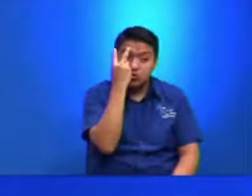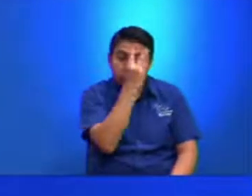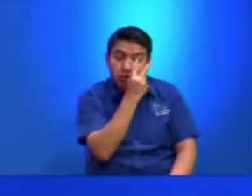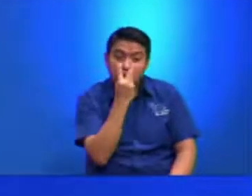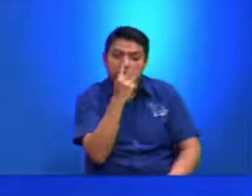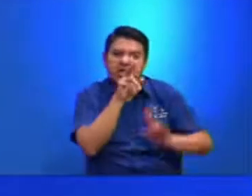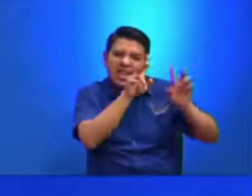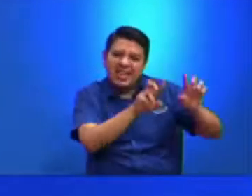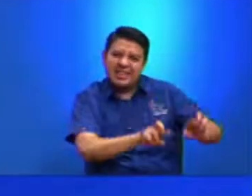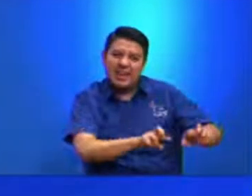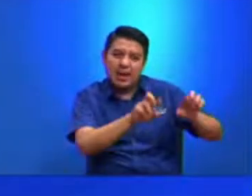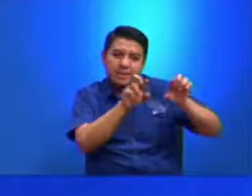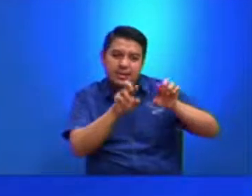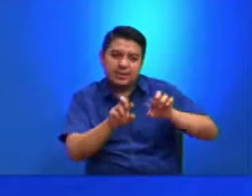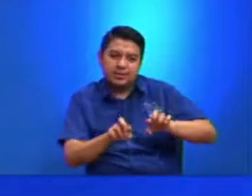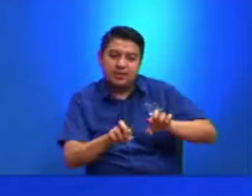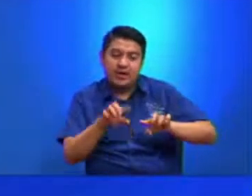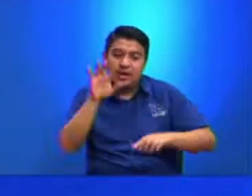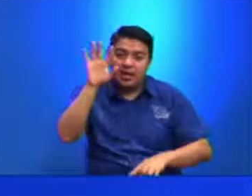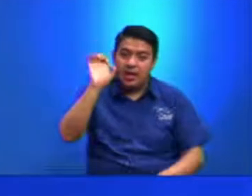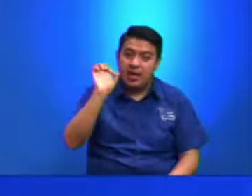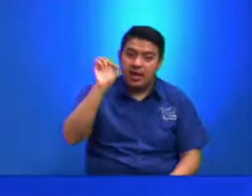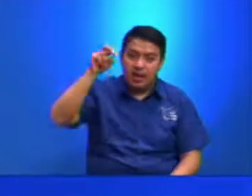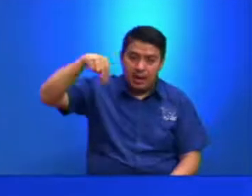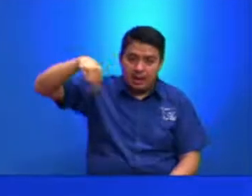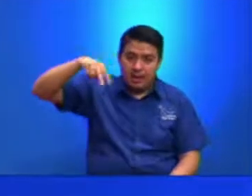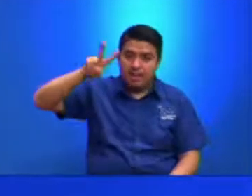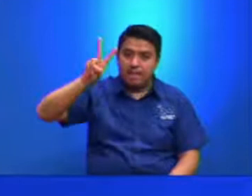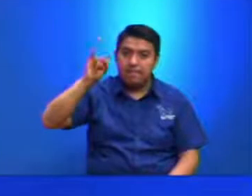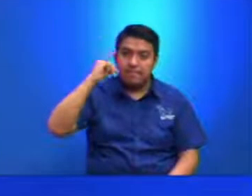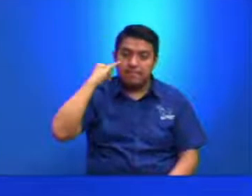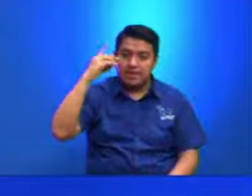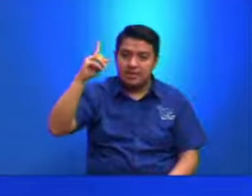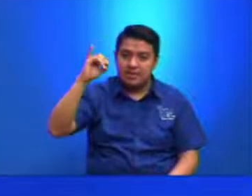espiritualmente cuando uno es envidioso, se le seca la visión.